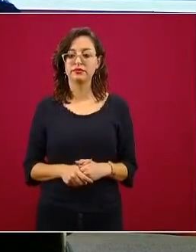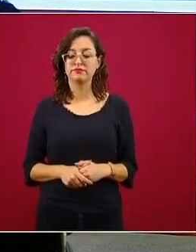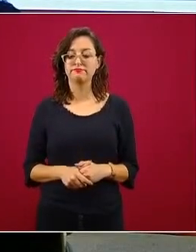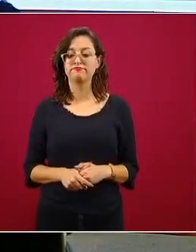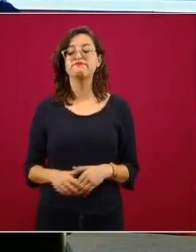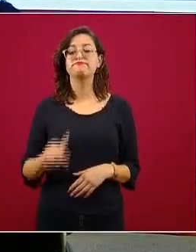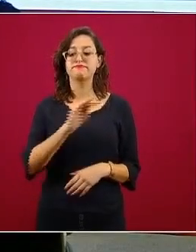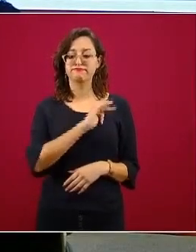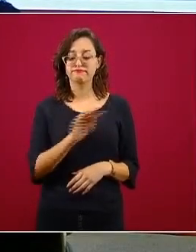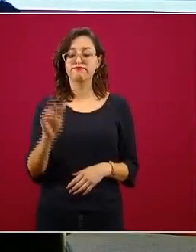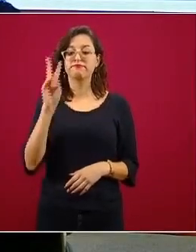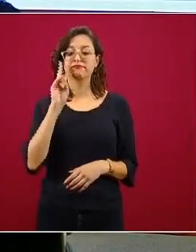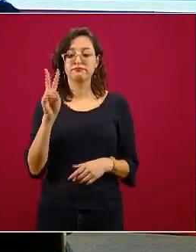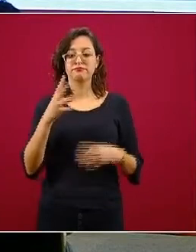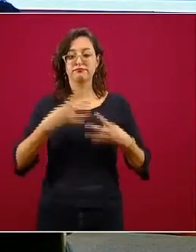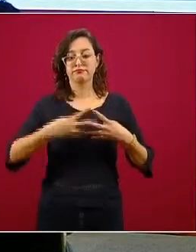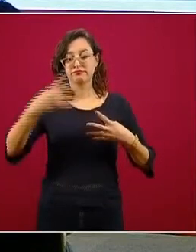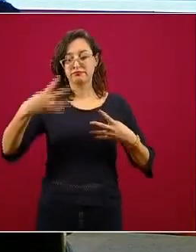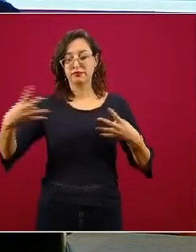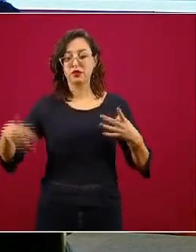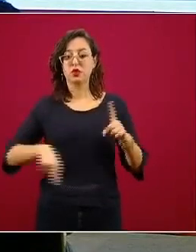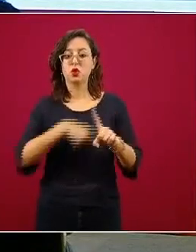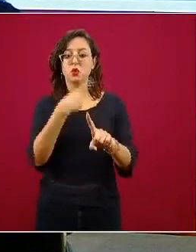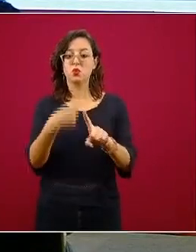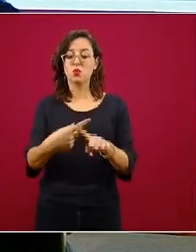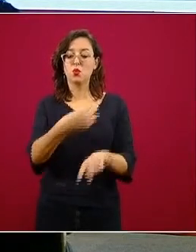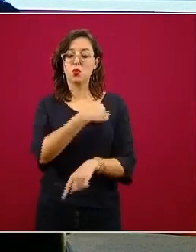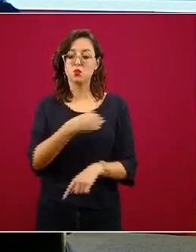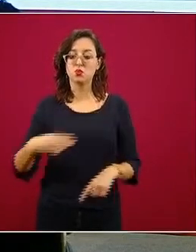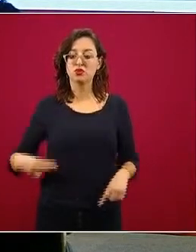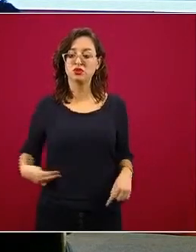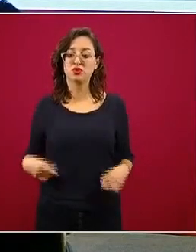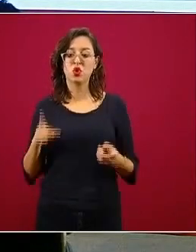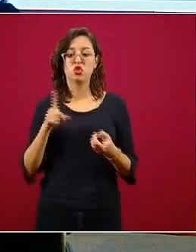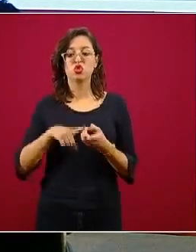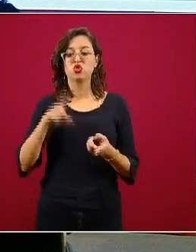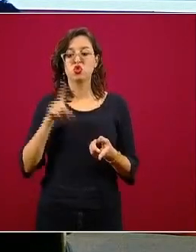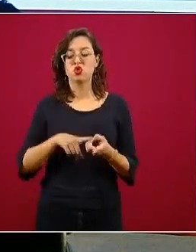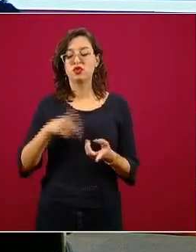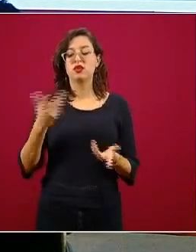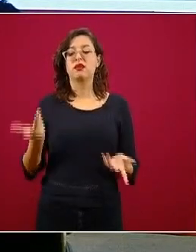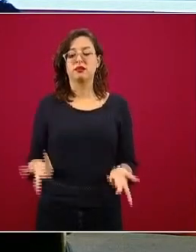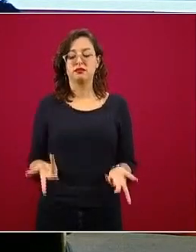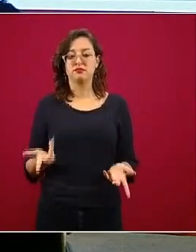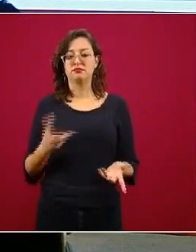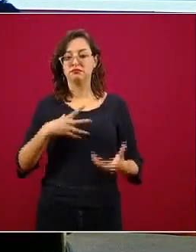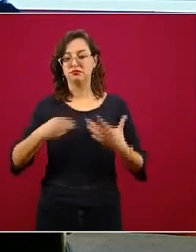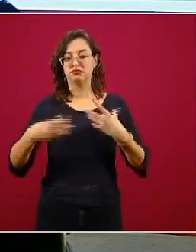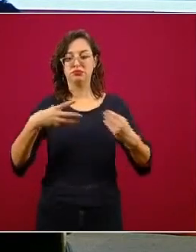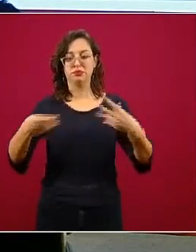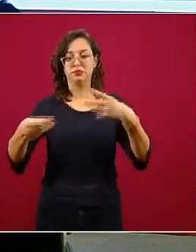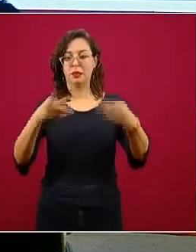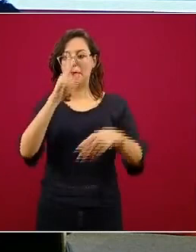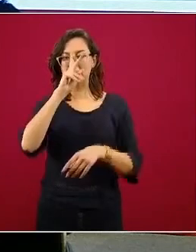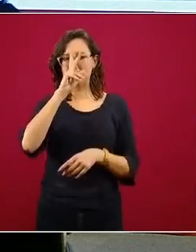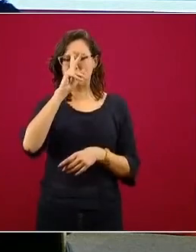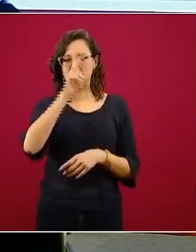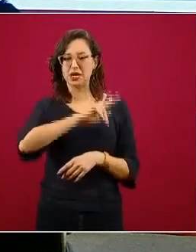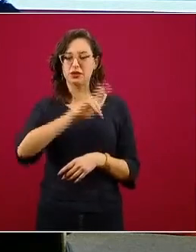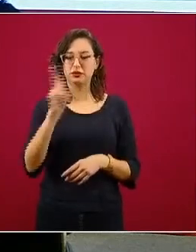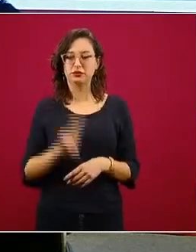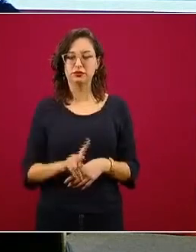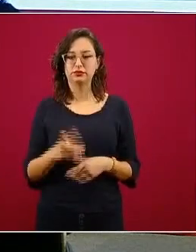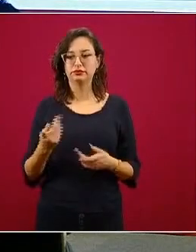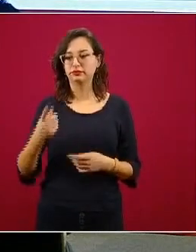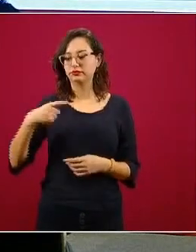Lo vemos en gráfica por municipio, donde está la explicación de lo que está ocurriendo en